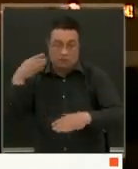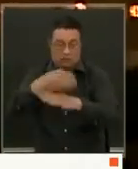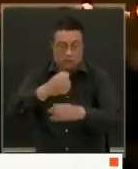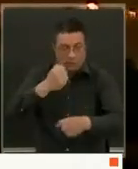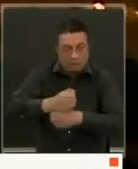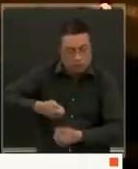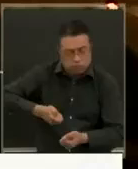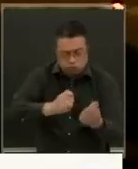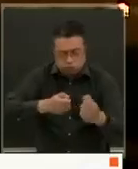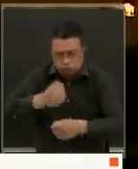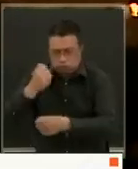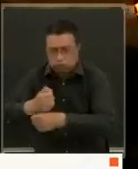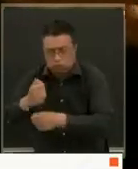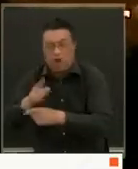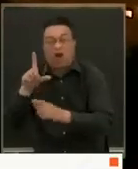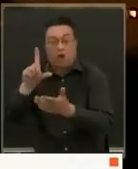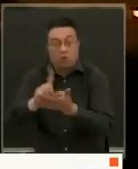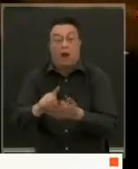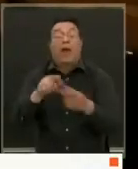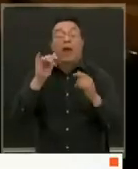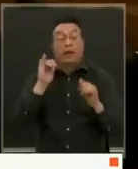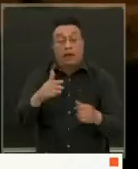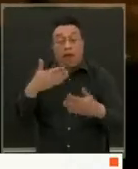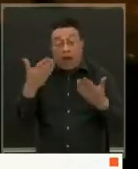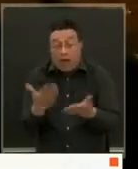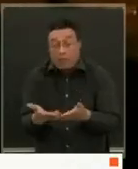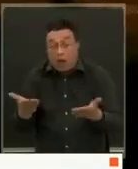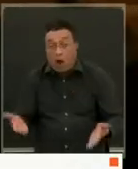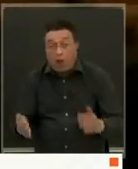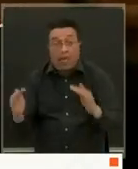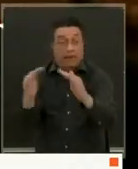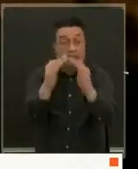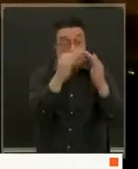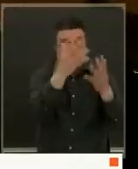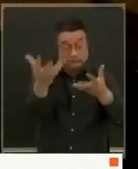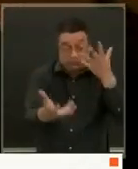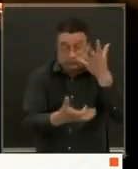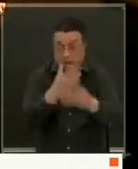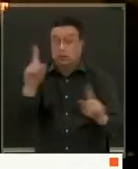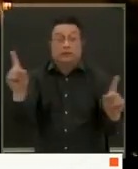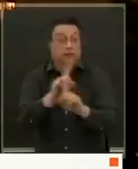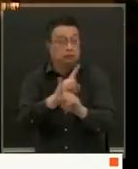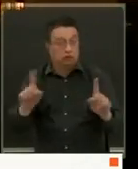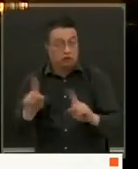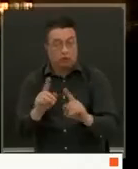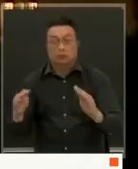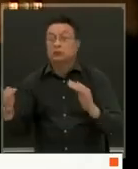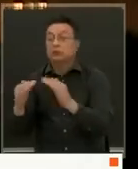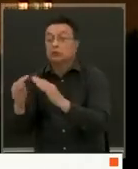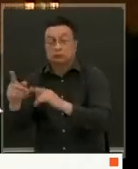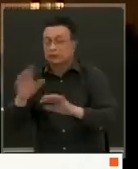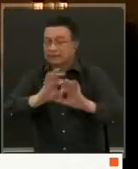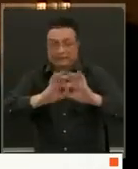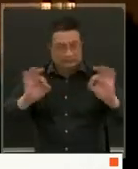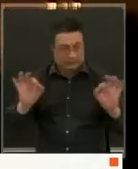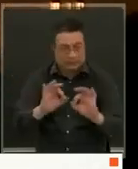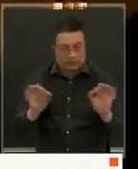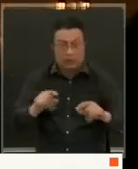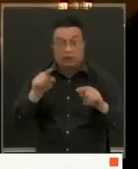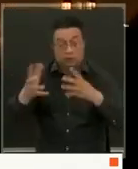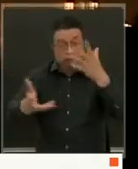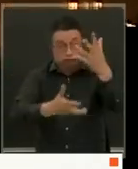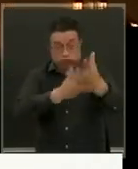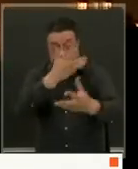ese lugar, y hasta ahora no se han reportado daños a viviendas ni daños a infraestructuras ahí donde está ocurriendo